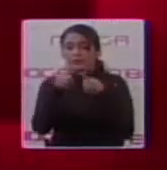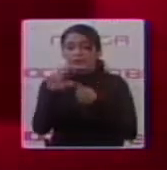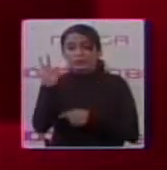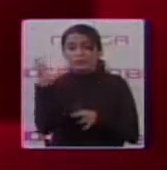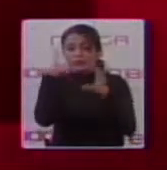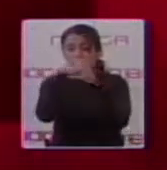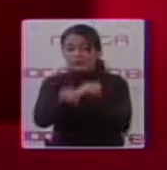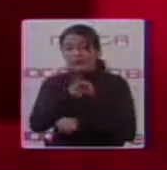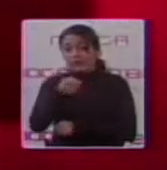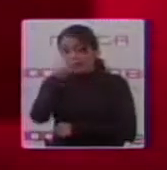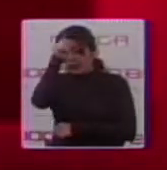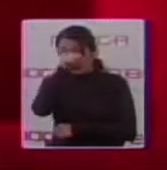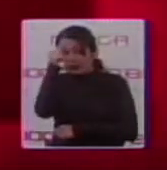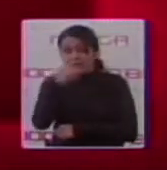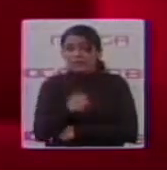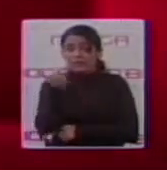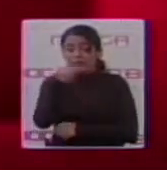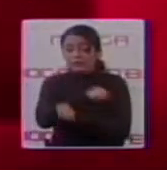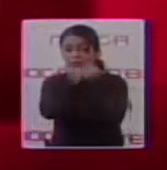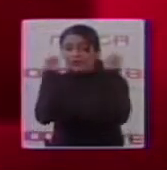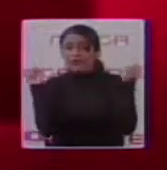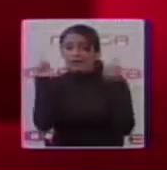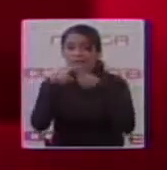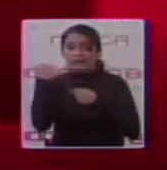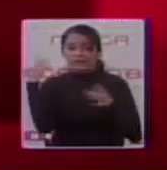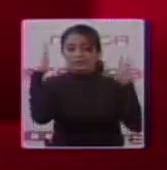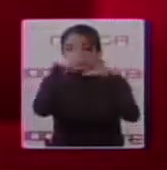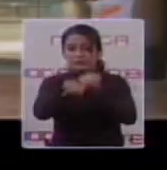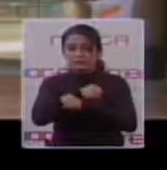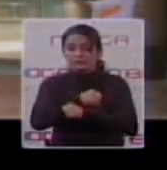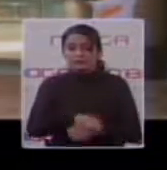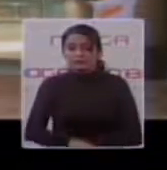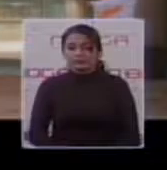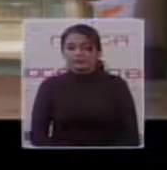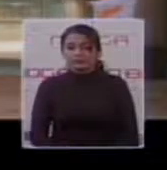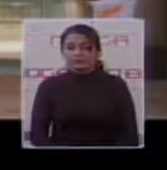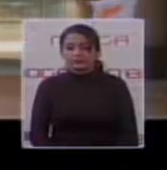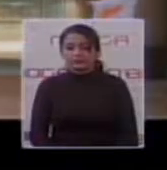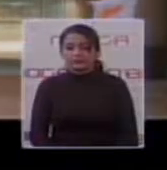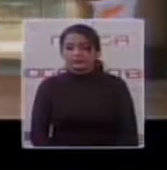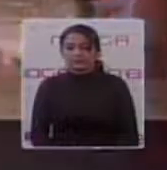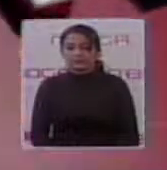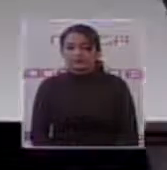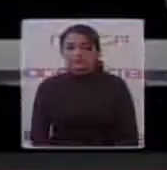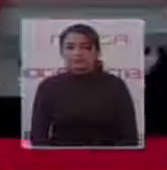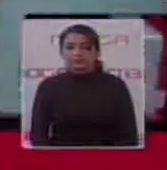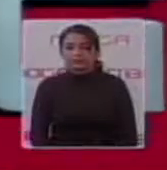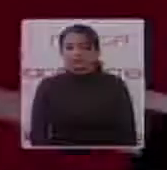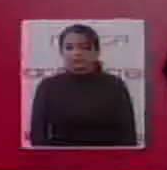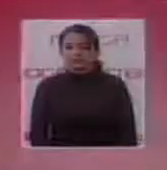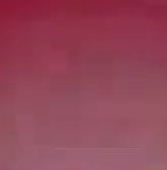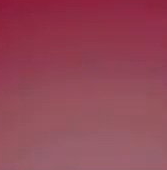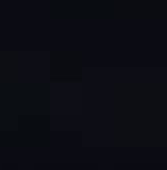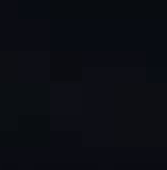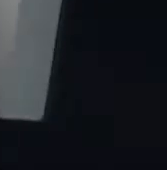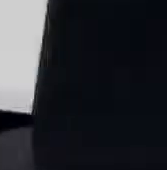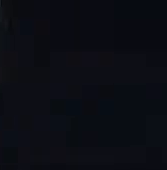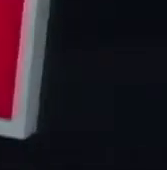heladería Pingüino. Esta zona está orientada para recibir a chicos de toda edad, extendiendo el entretenimiento también al público más